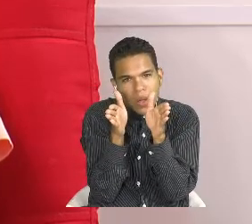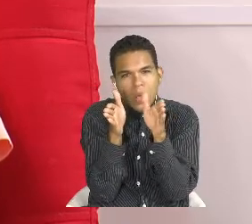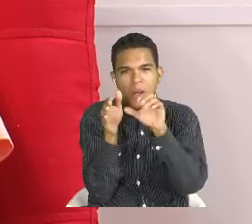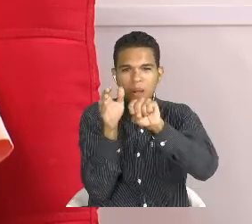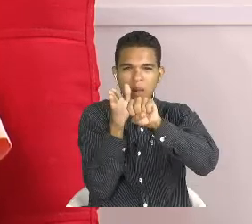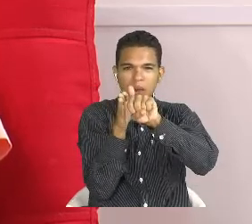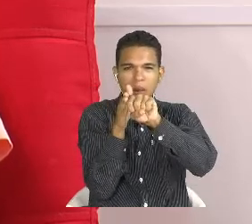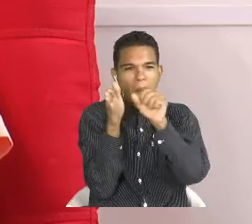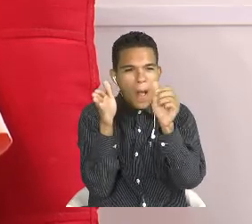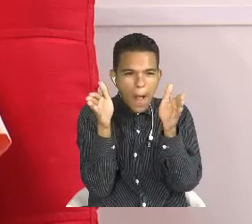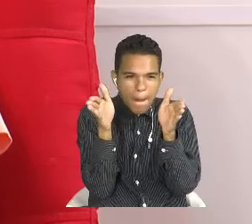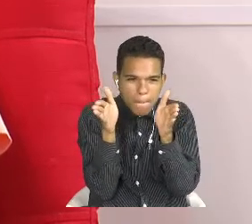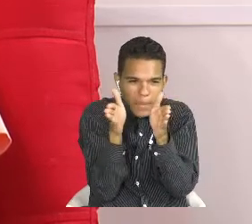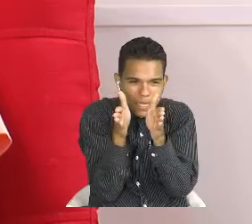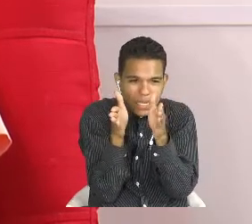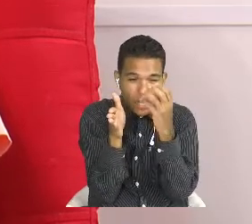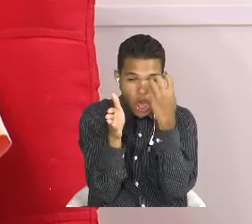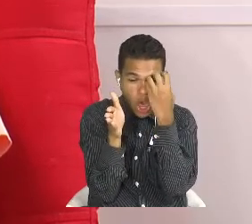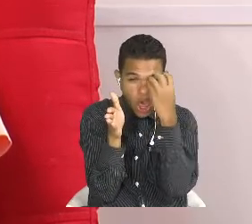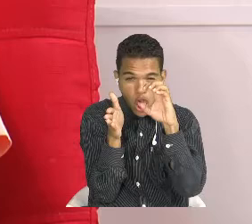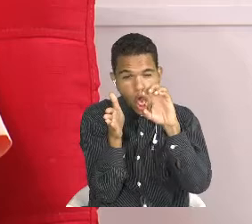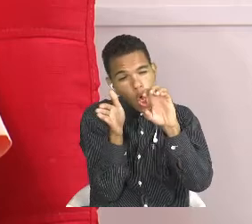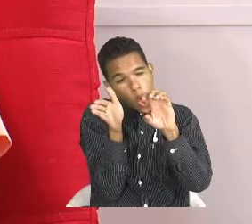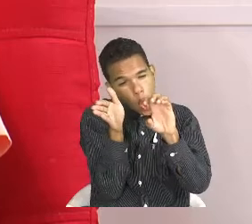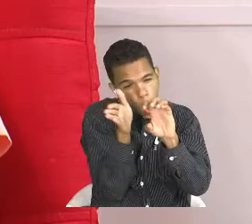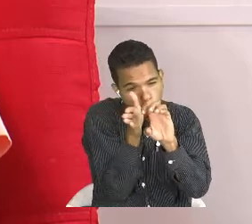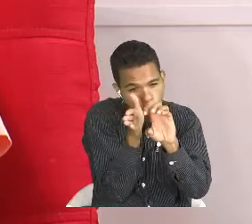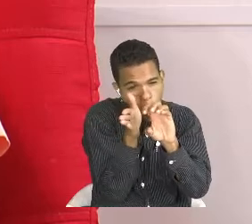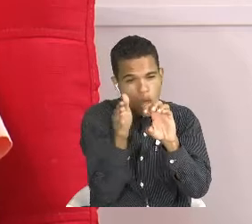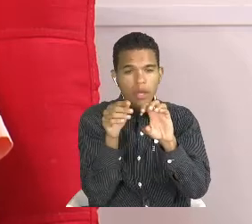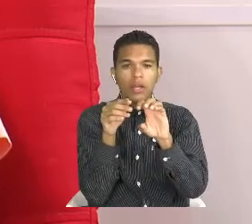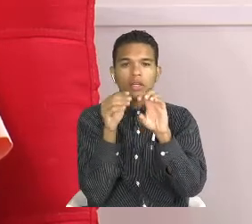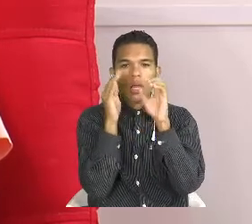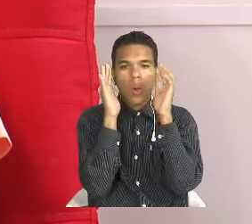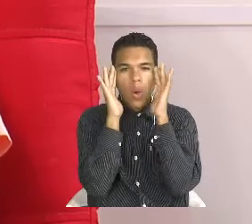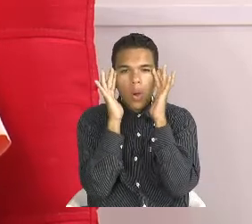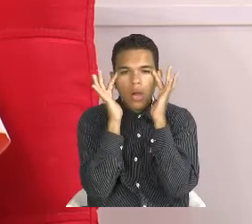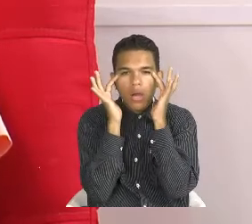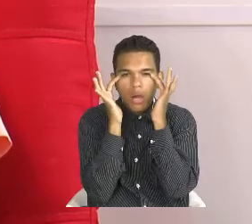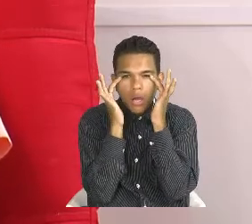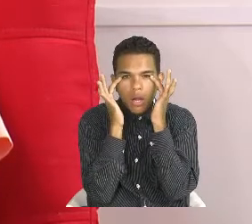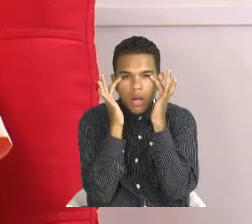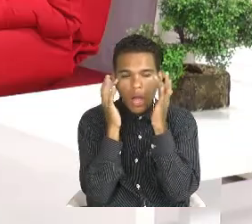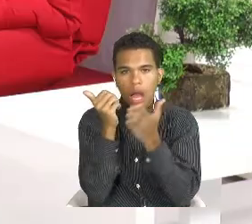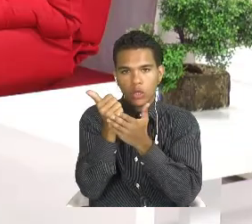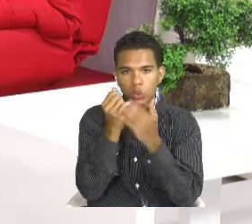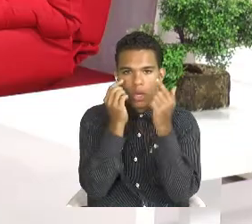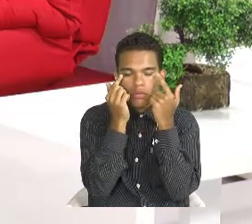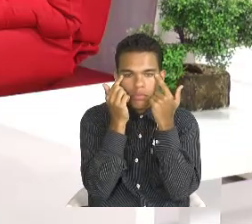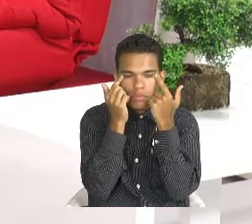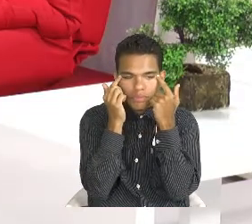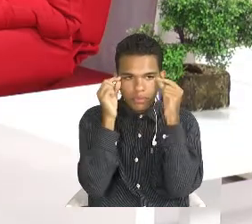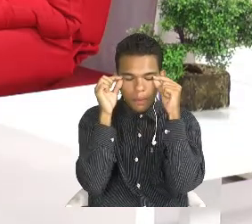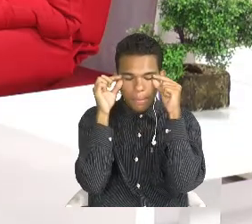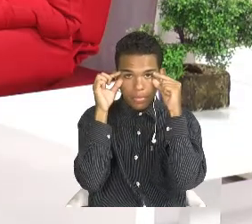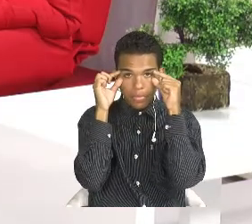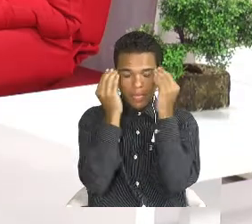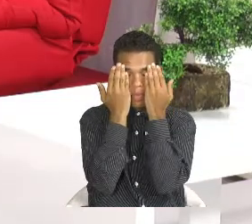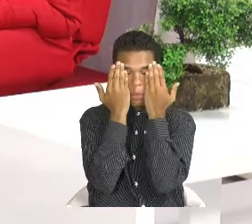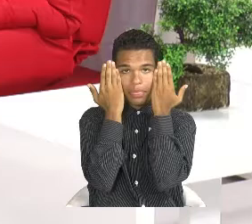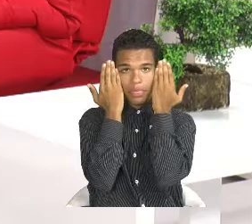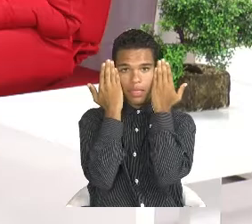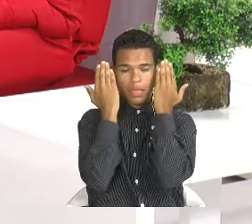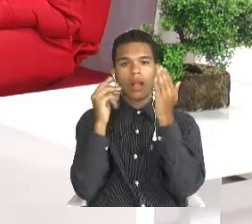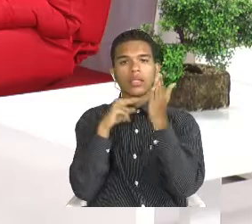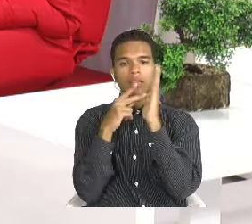de que se cierre el ángulo y genere un incremento abrupto y súbito de la presión intraocular. Entonces ayudamos con medicamentos, pero lo